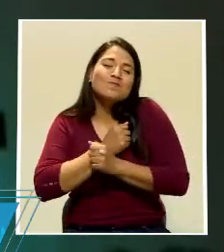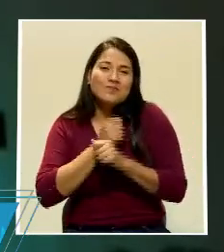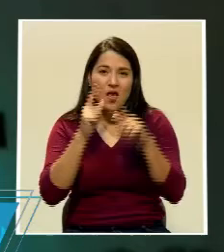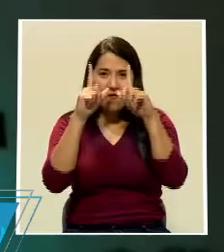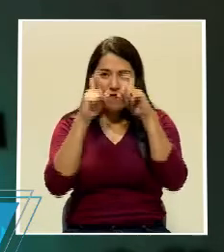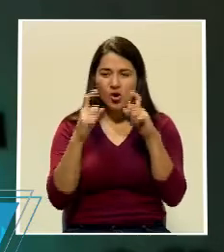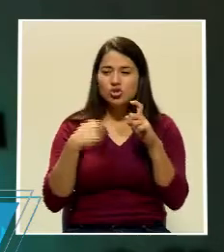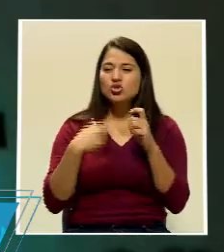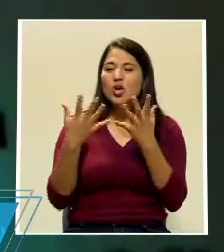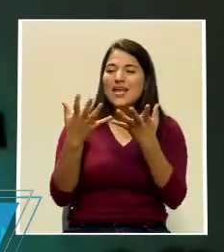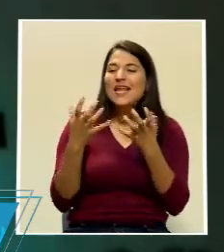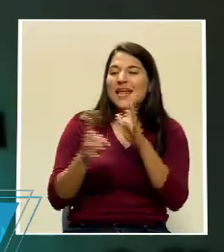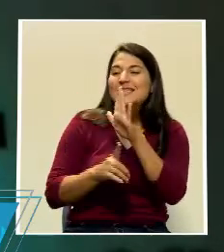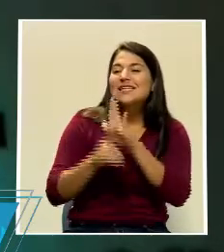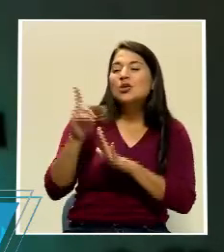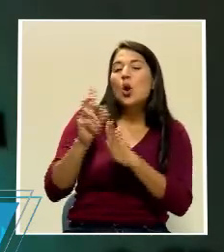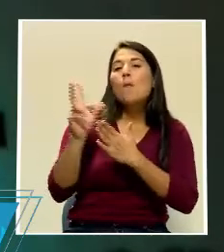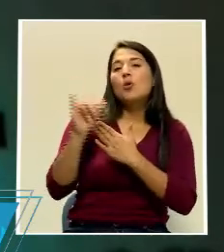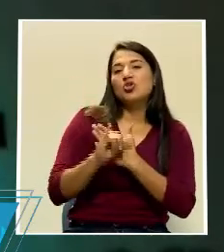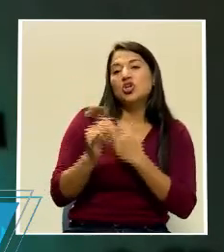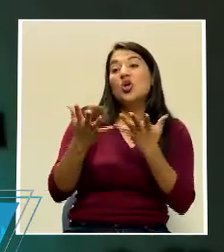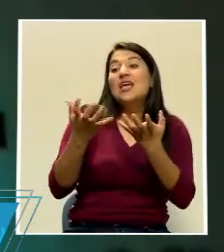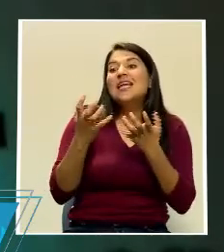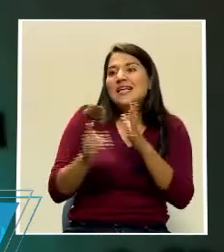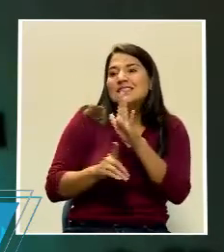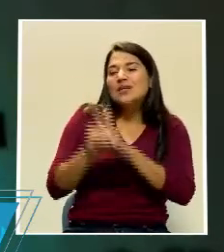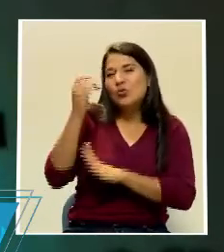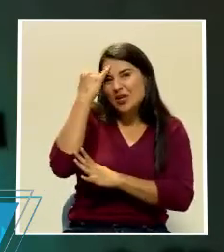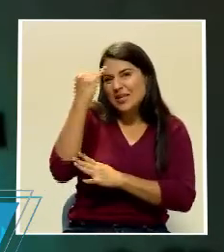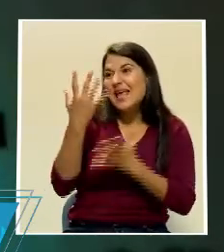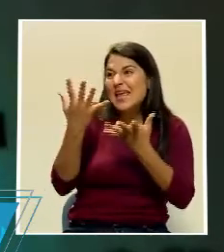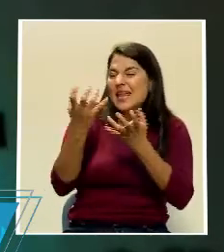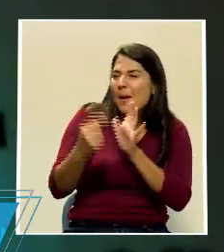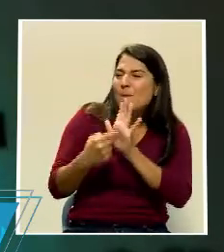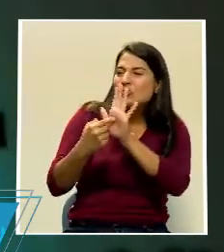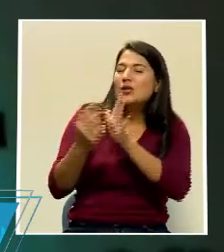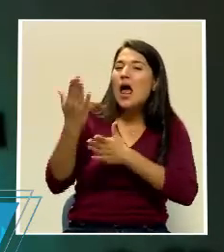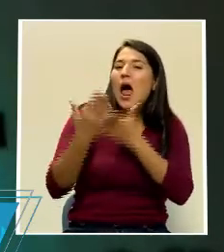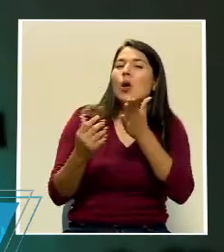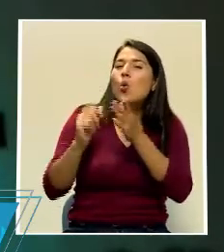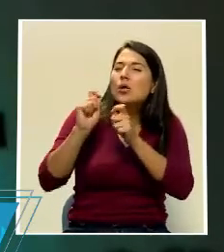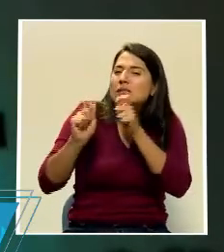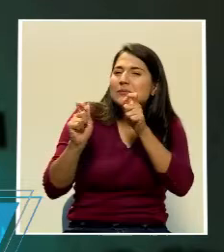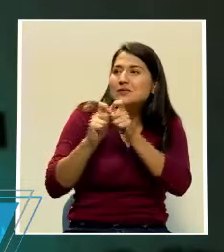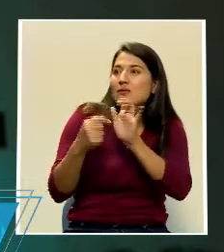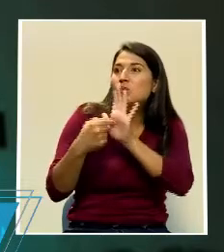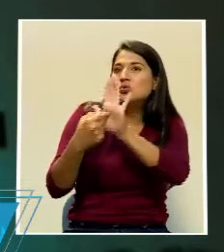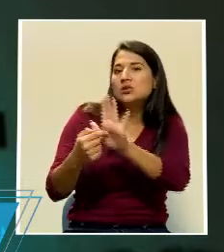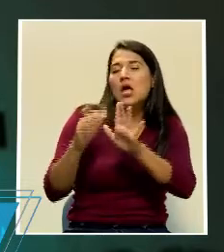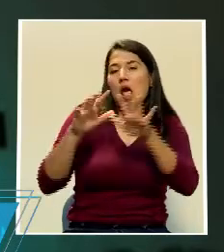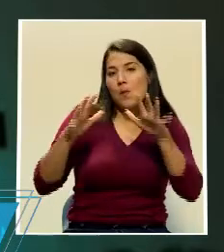desarrollar un proyecto, una idea, quiere hablar de algo específico y presentárselo al mundo.